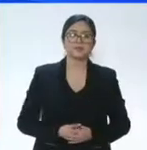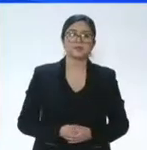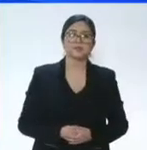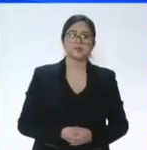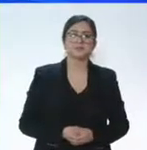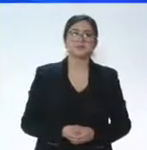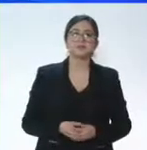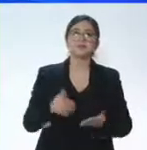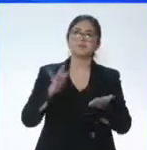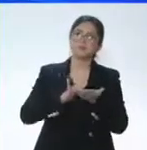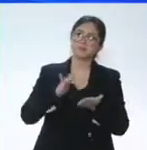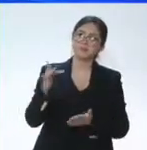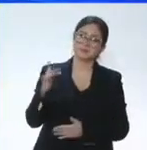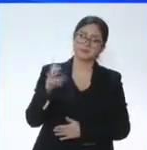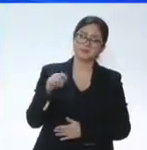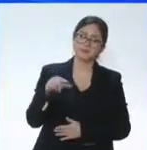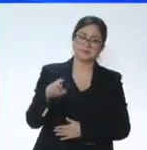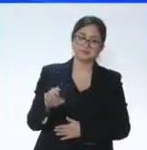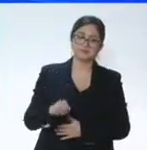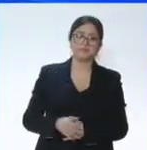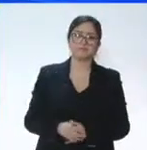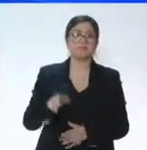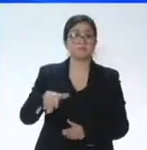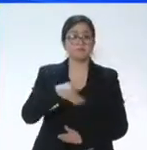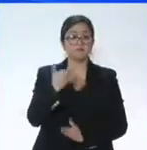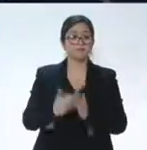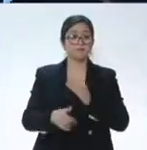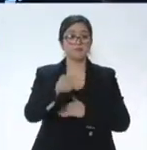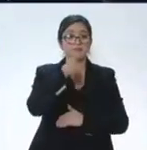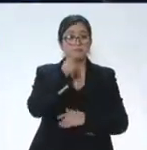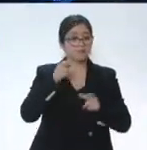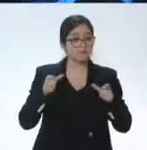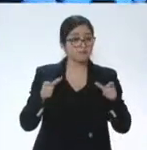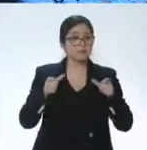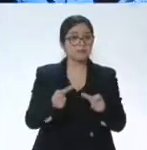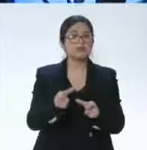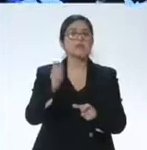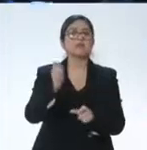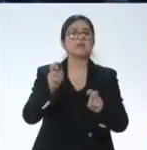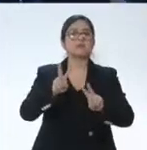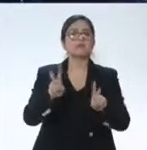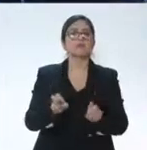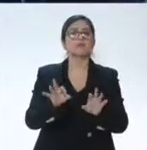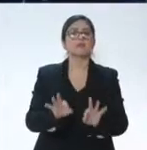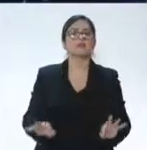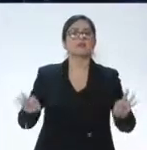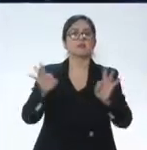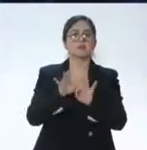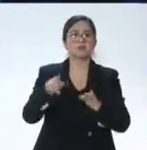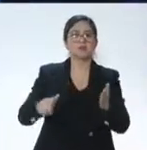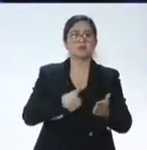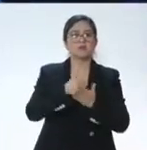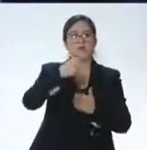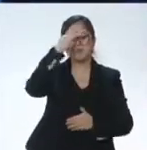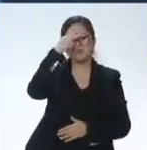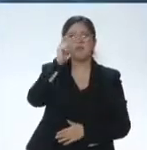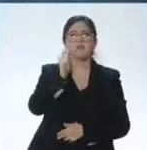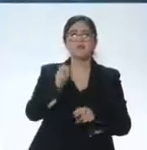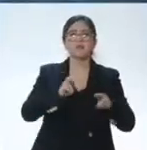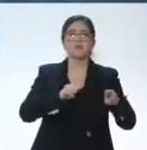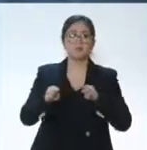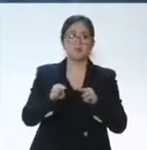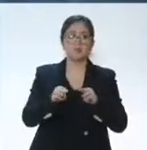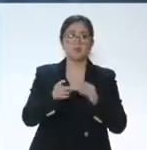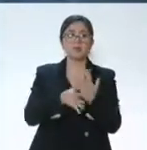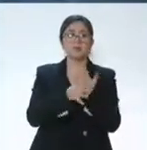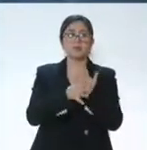Enrique, muchísimas gracias. Y bueno, además de la inseguridad, otro tema que también es fundamental para resolver aquí en la Ciudad de México es el de la movilidad. Sobre este asunto, el gobierno